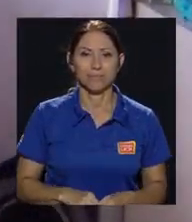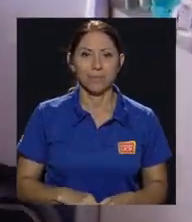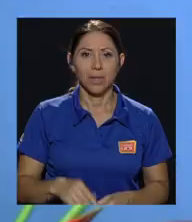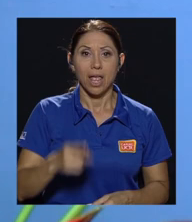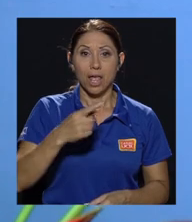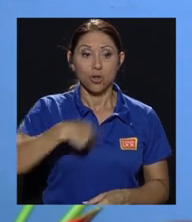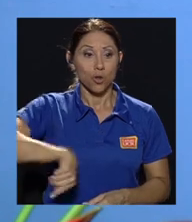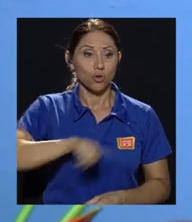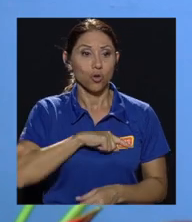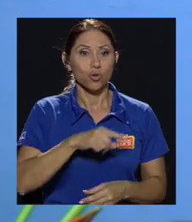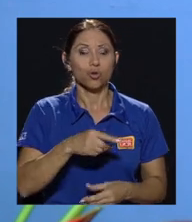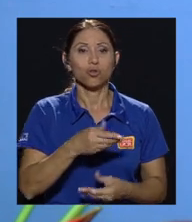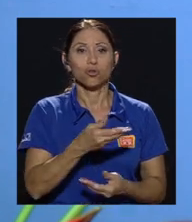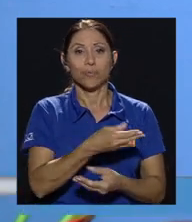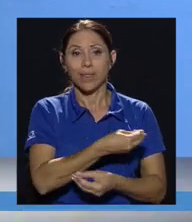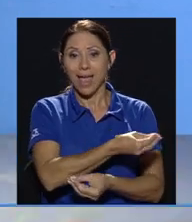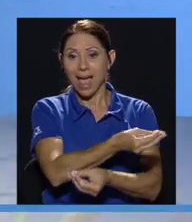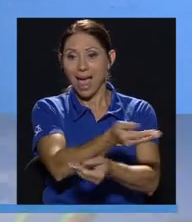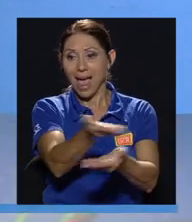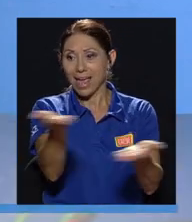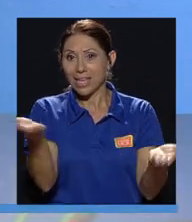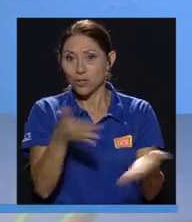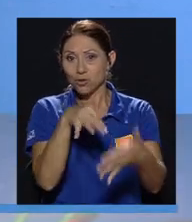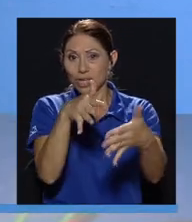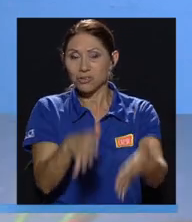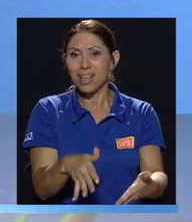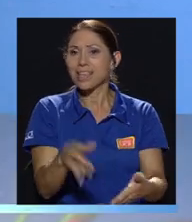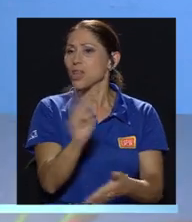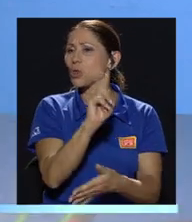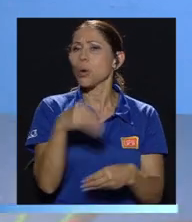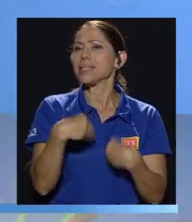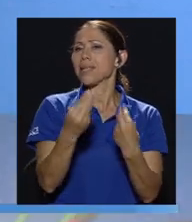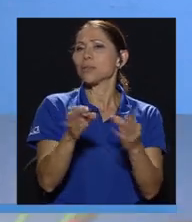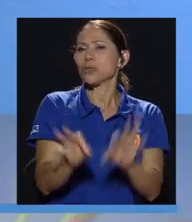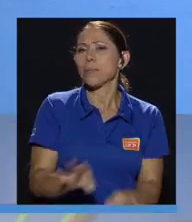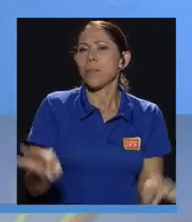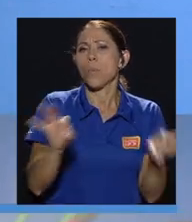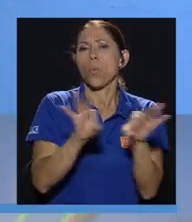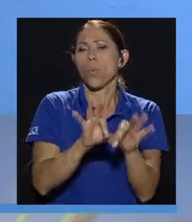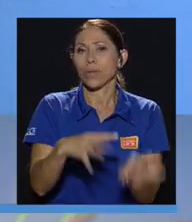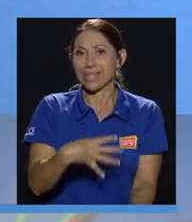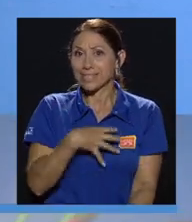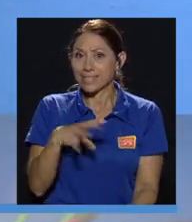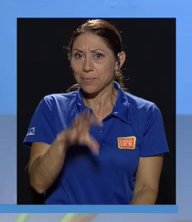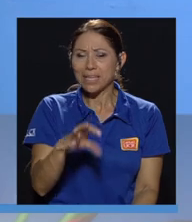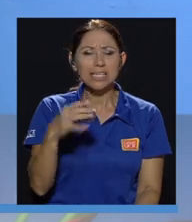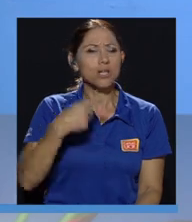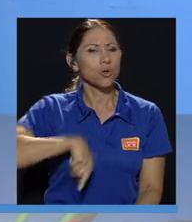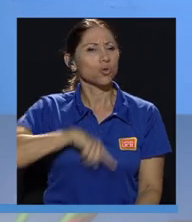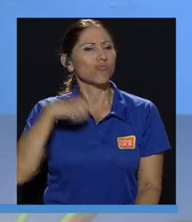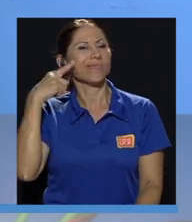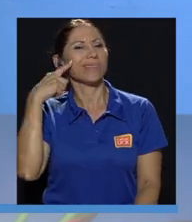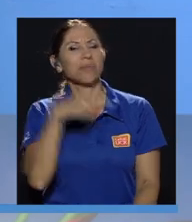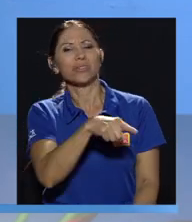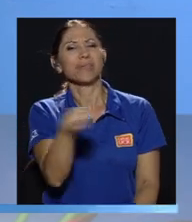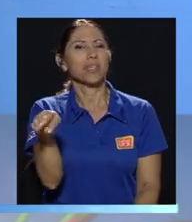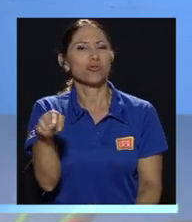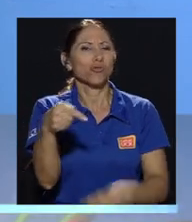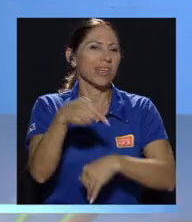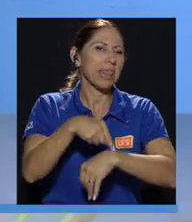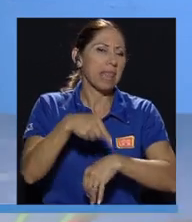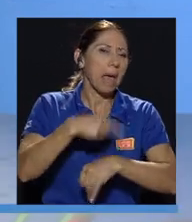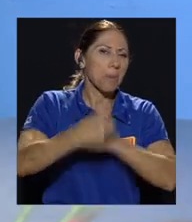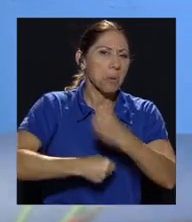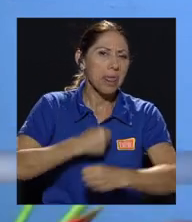les damos a ellos el protagonismo que se merecen. Pensamos que están en una etapa en la que tal vez no les interesan